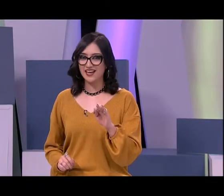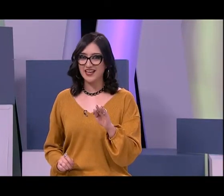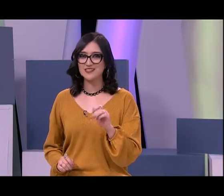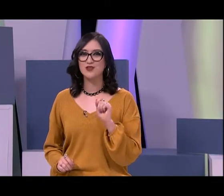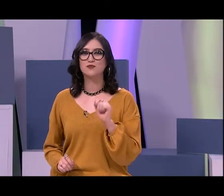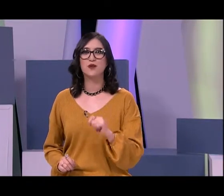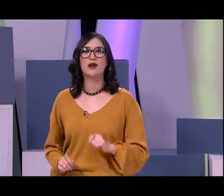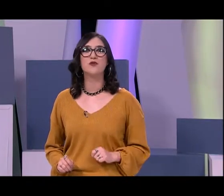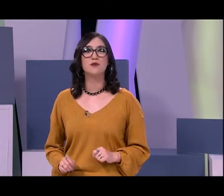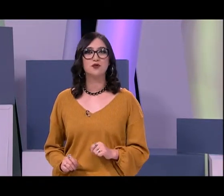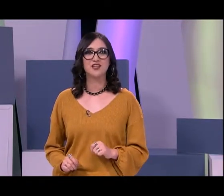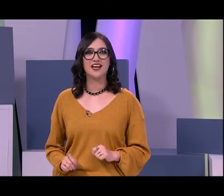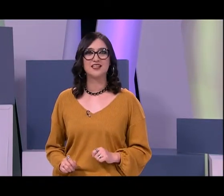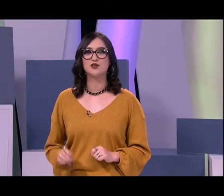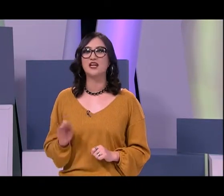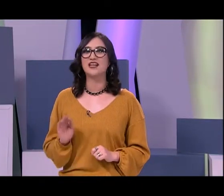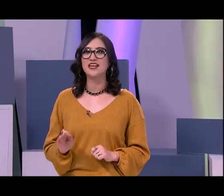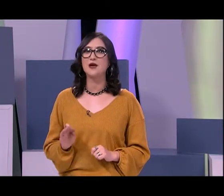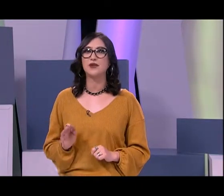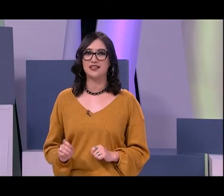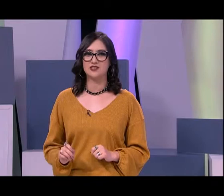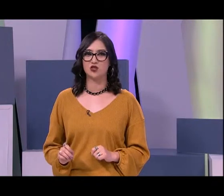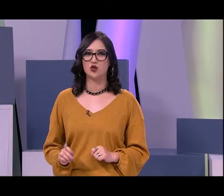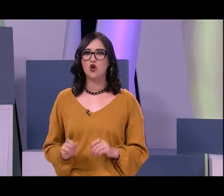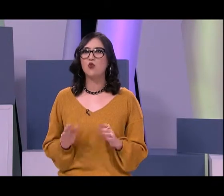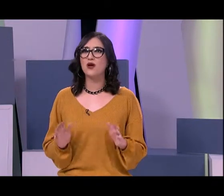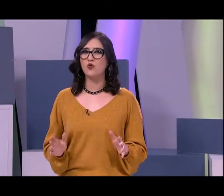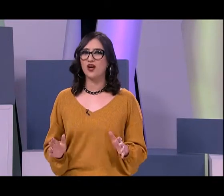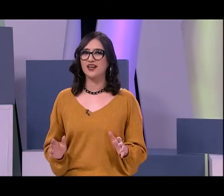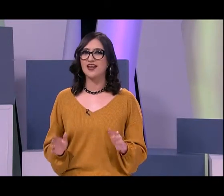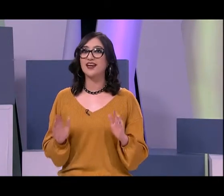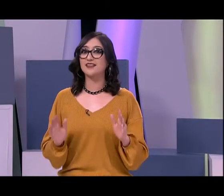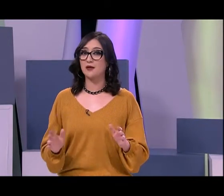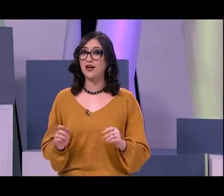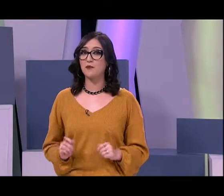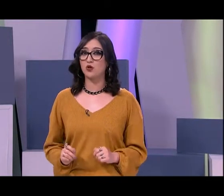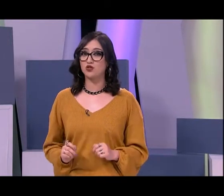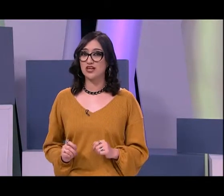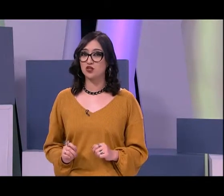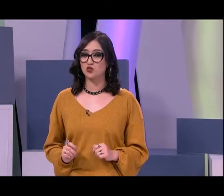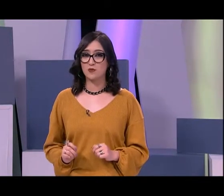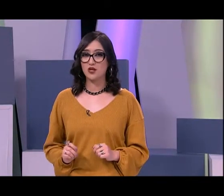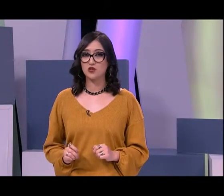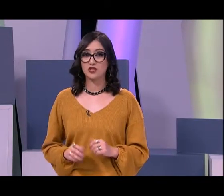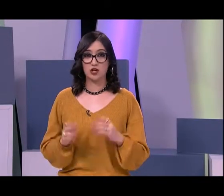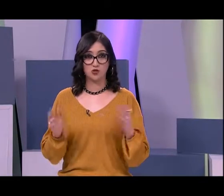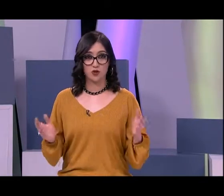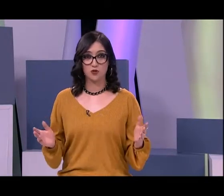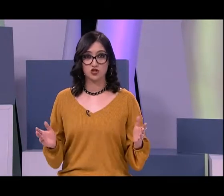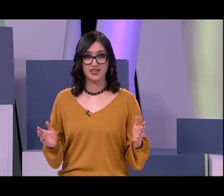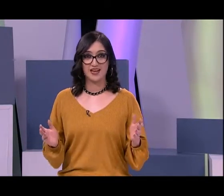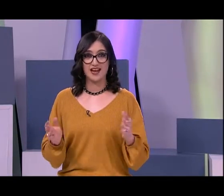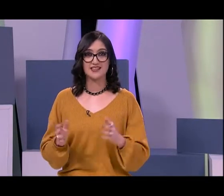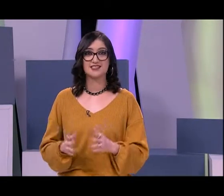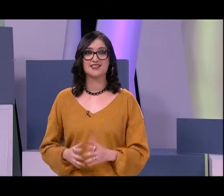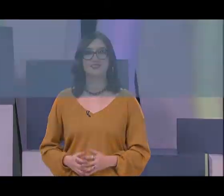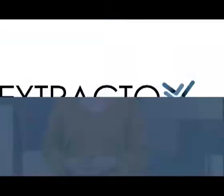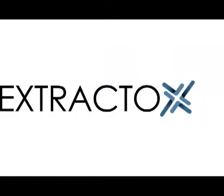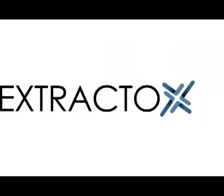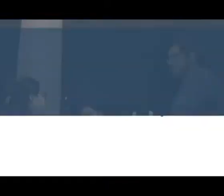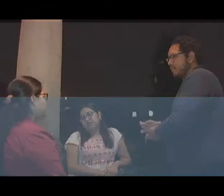Carla Rodríguez, nos prepara un reportaje sobre Lilia Patricio, una mujer que trabaja por los derechos humanos de los pueblos